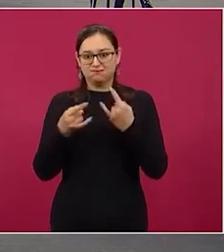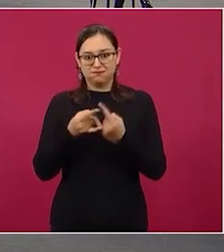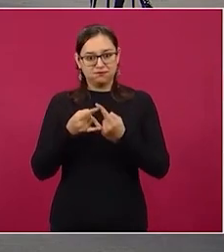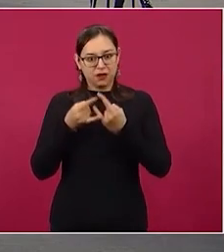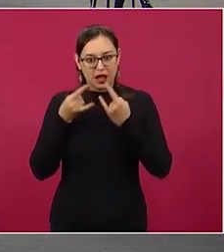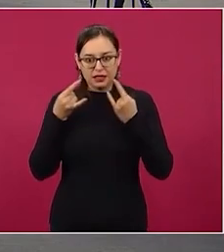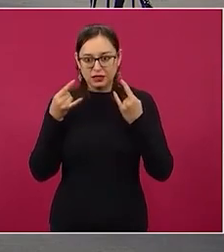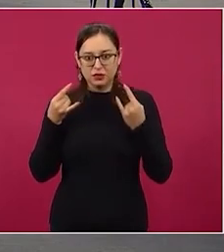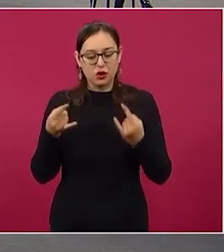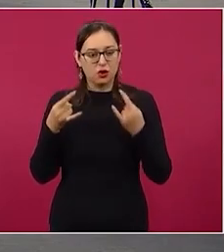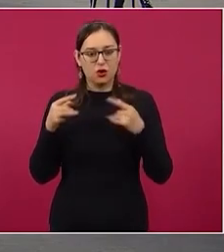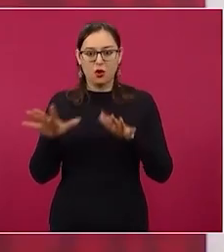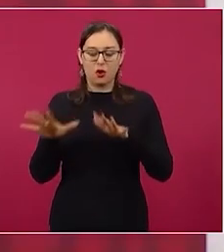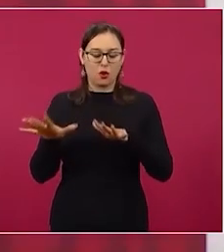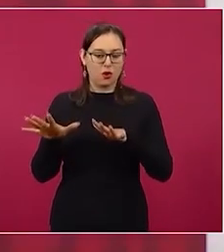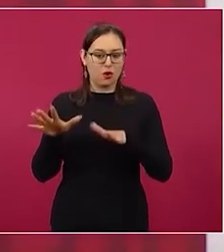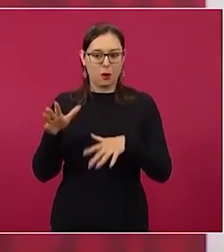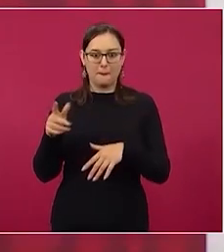Yo estaba